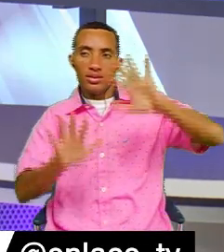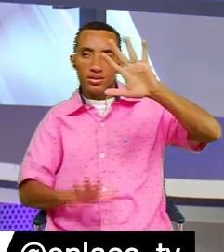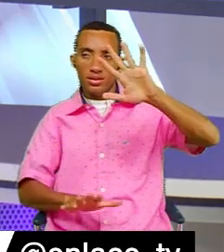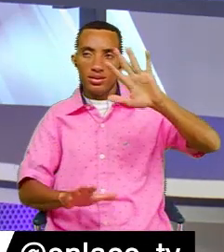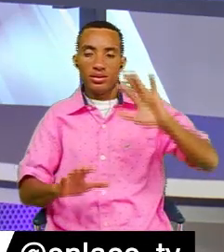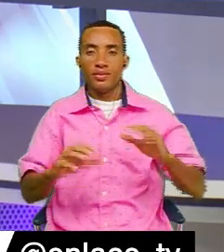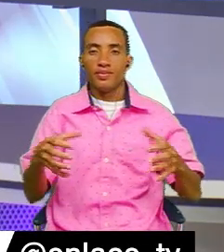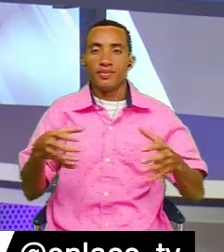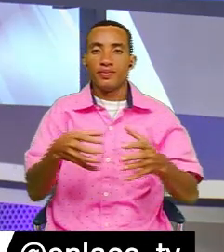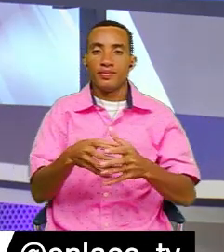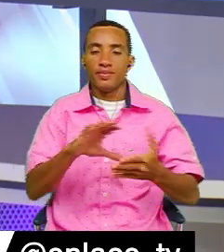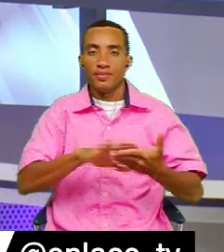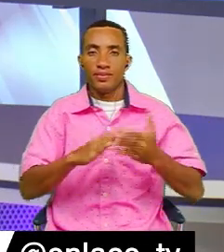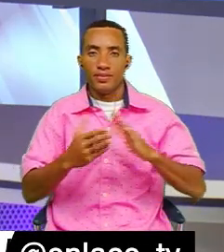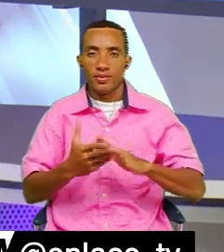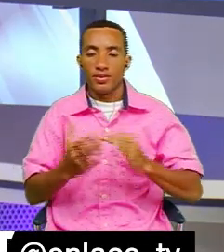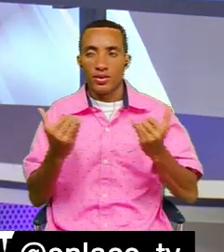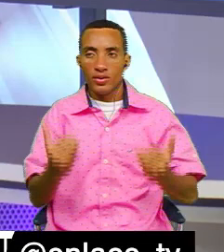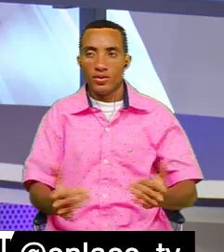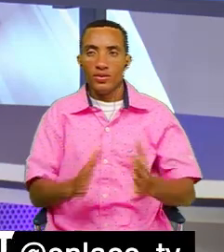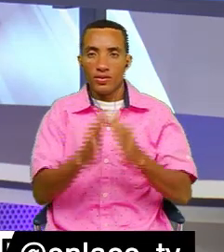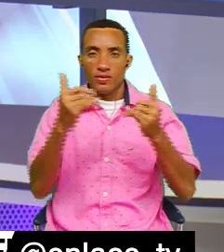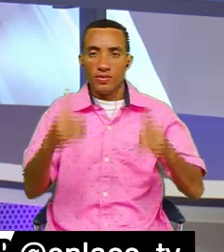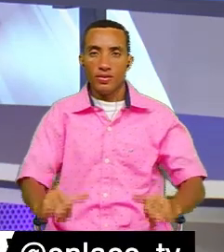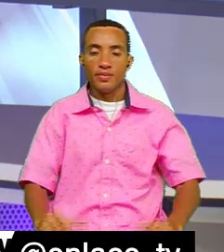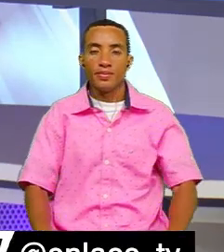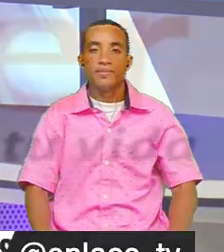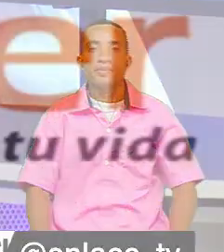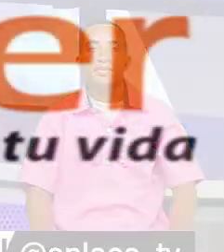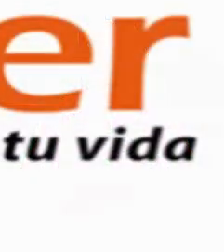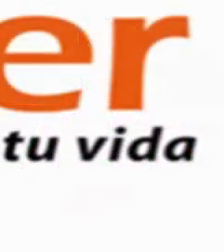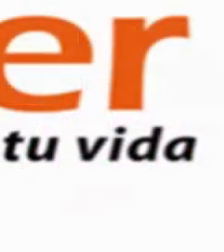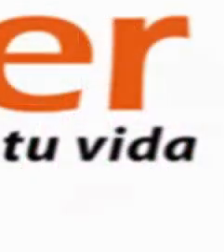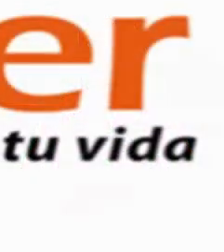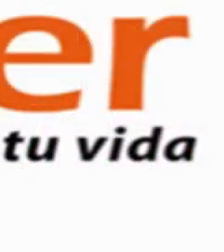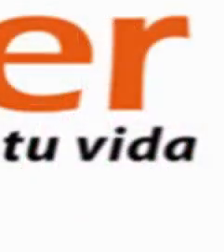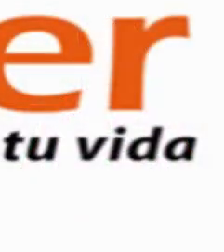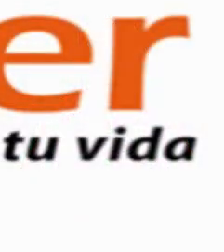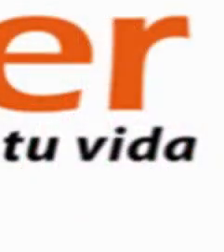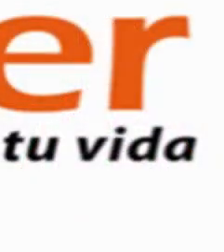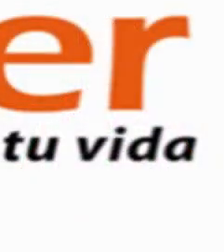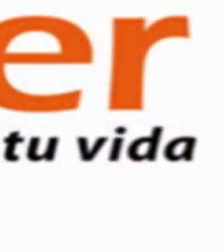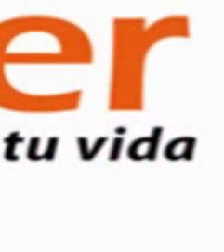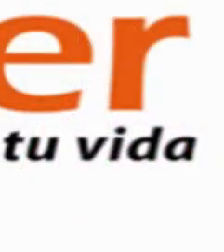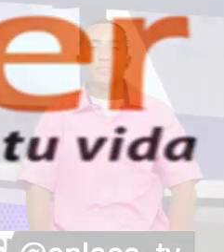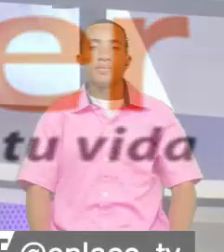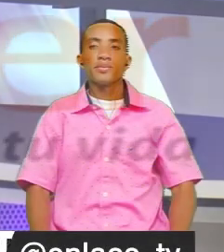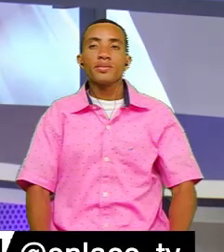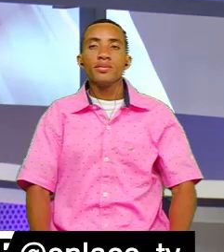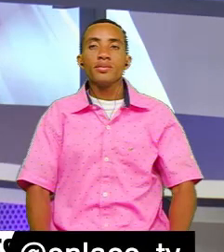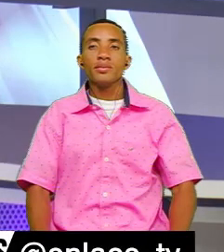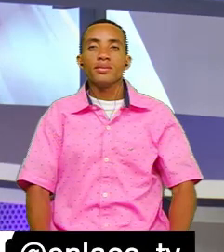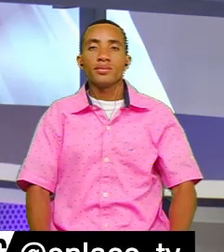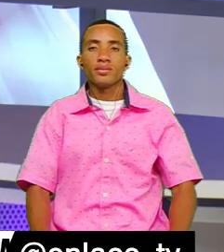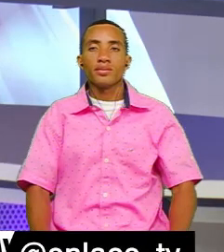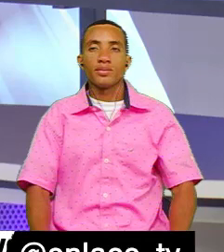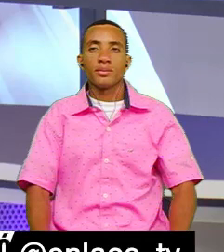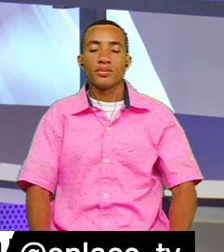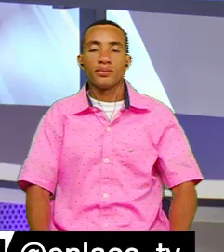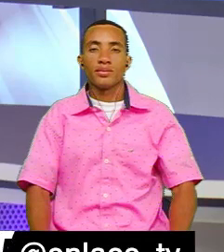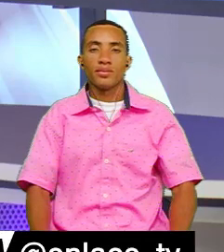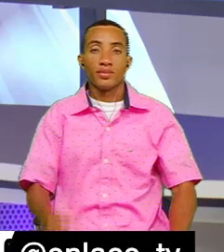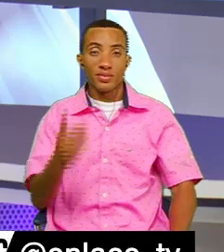esta manera hemos llegado al final de esta emisión, pero antes de despedirnos, recuerde, materiales eléctricos Electrofer, ilumina tu vida. Nos